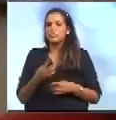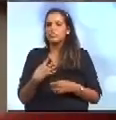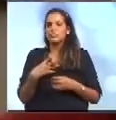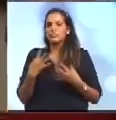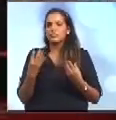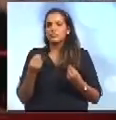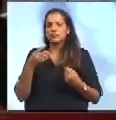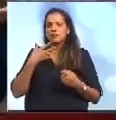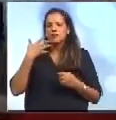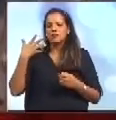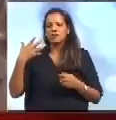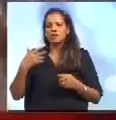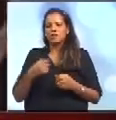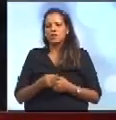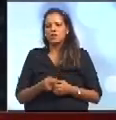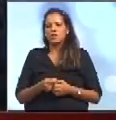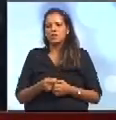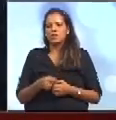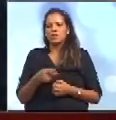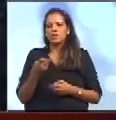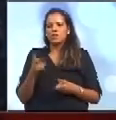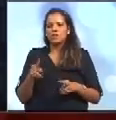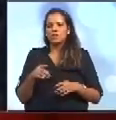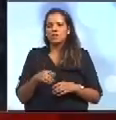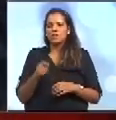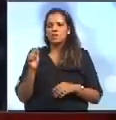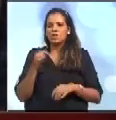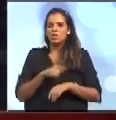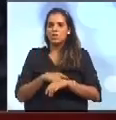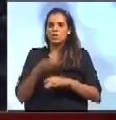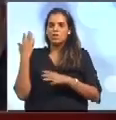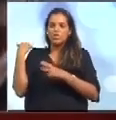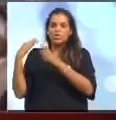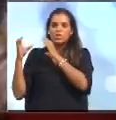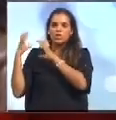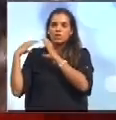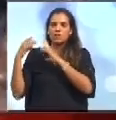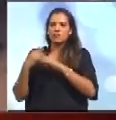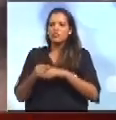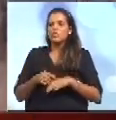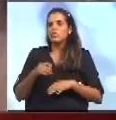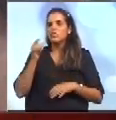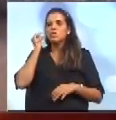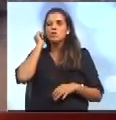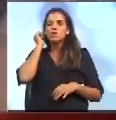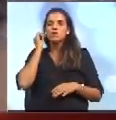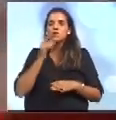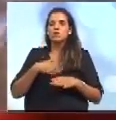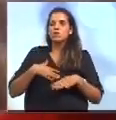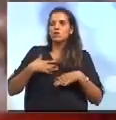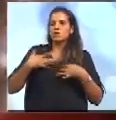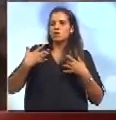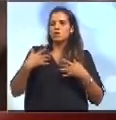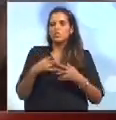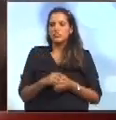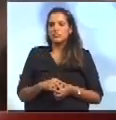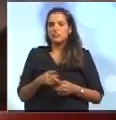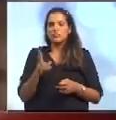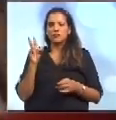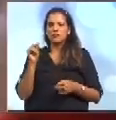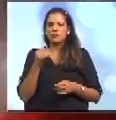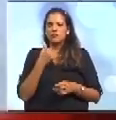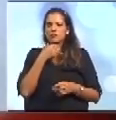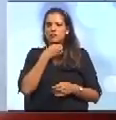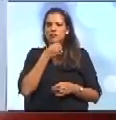su música y su cantar, considerados en esa época por las damas de clase y alcurnia como un sonido poco culto